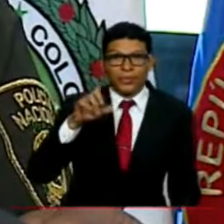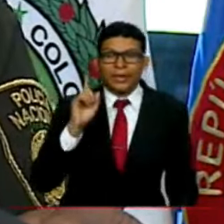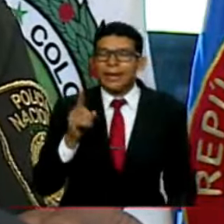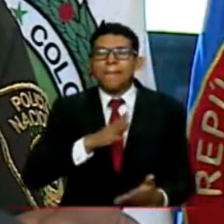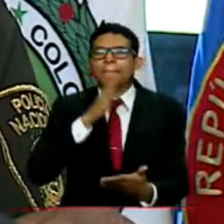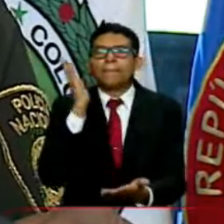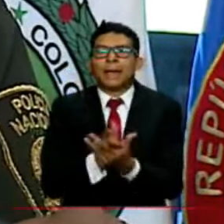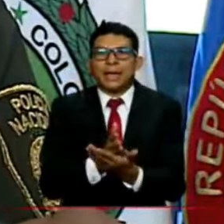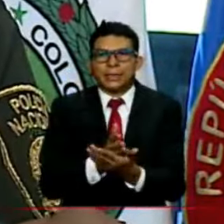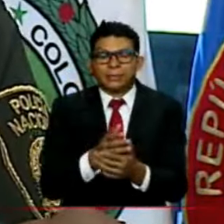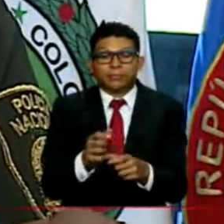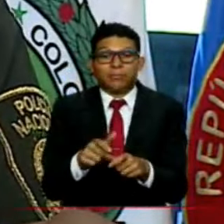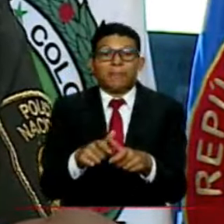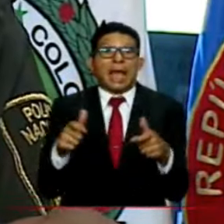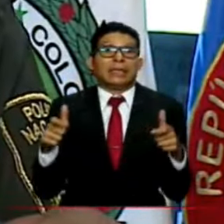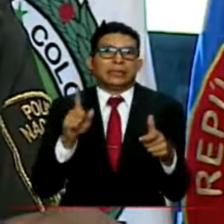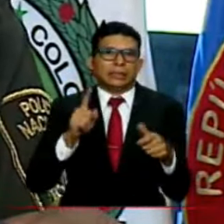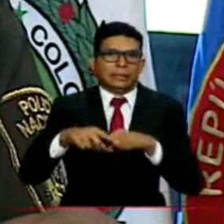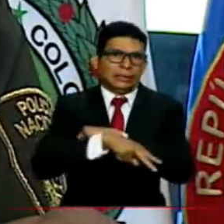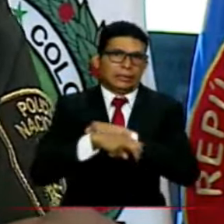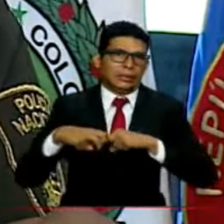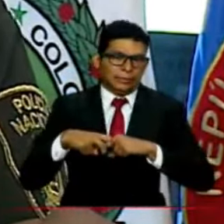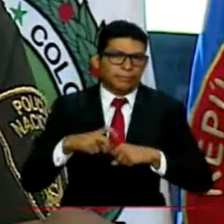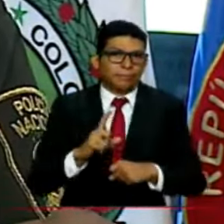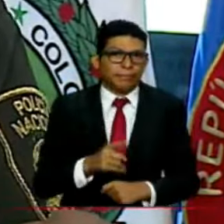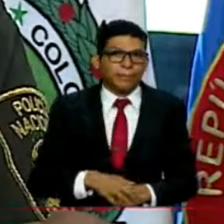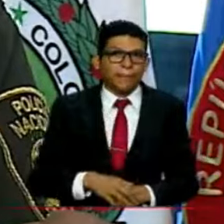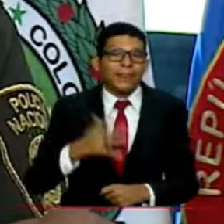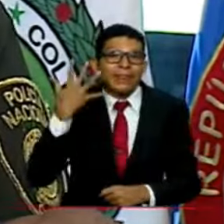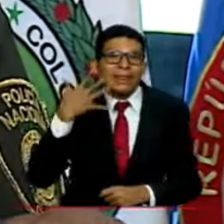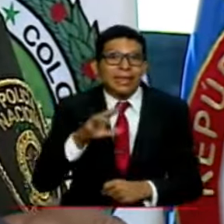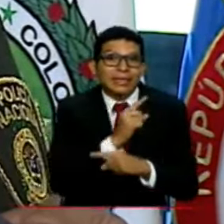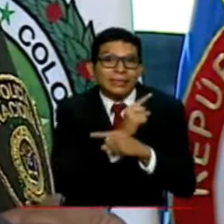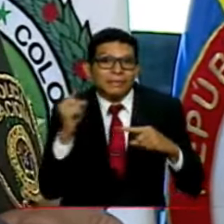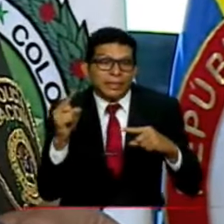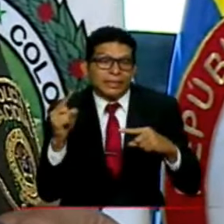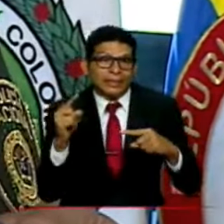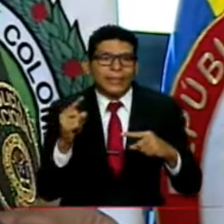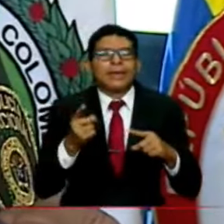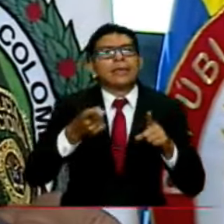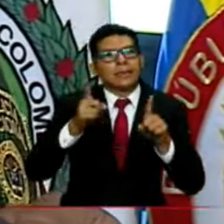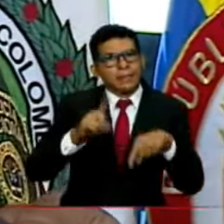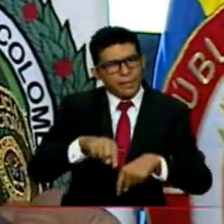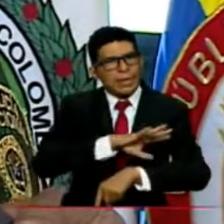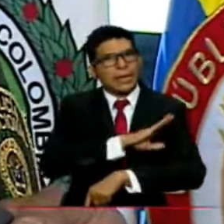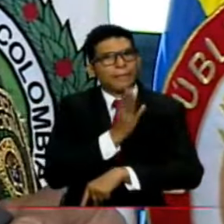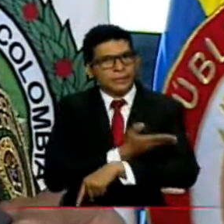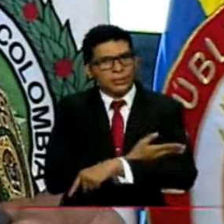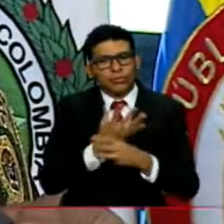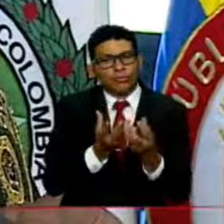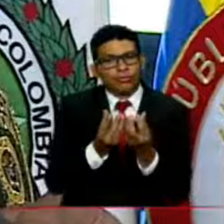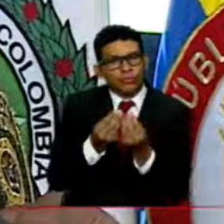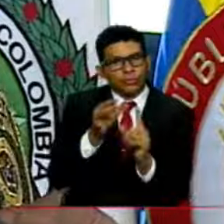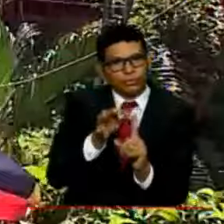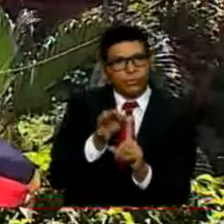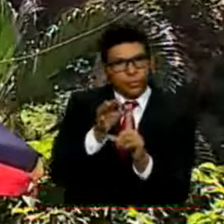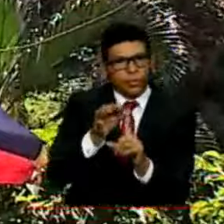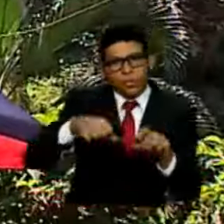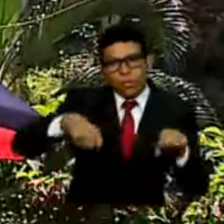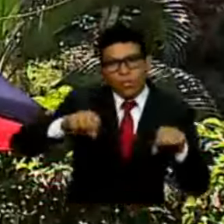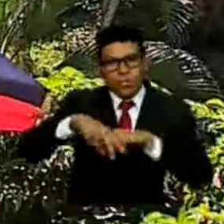presentan un incremento de hurtos a las horas y en los días de la semana también una capacidad con el grupo especial contra mot